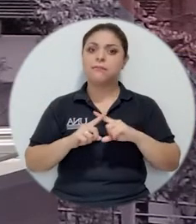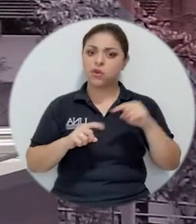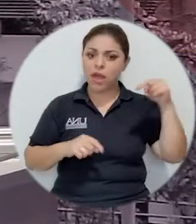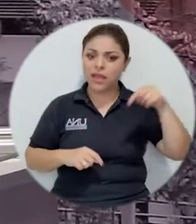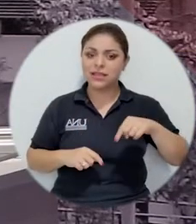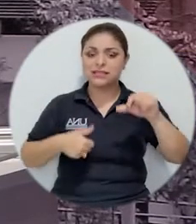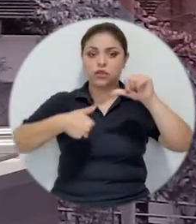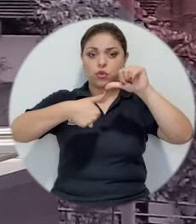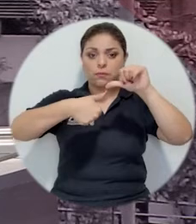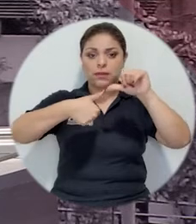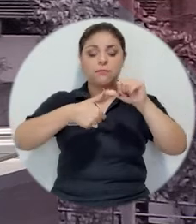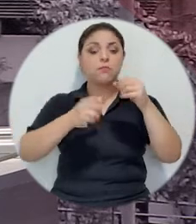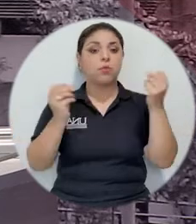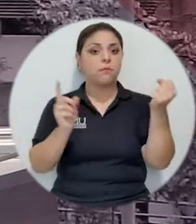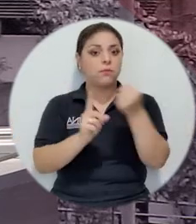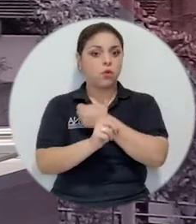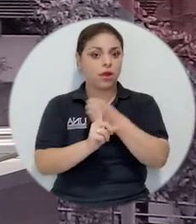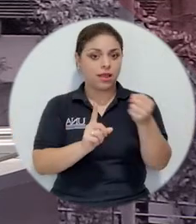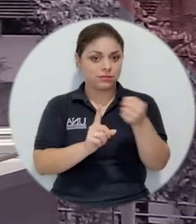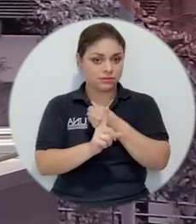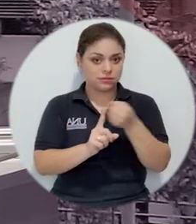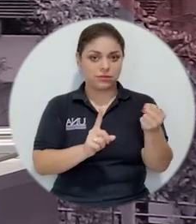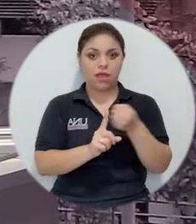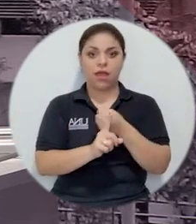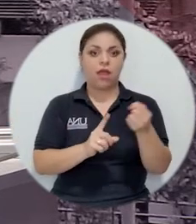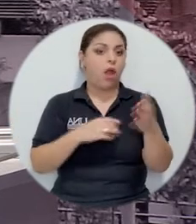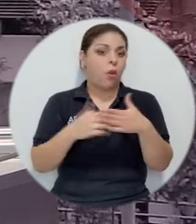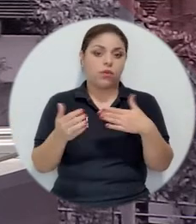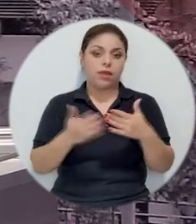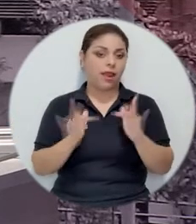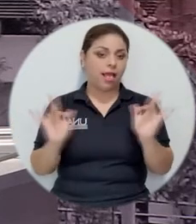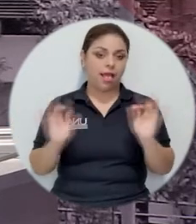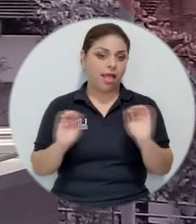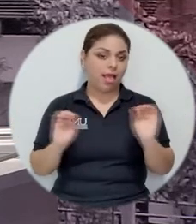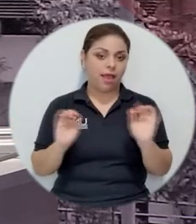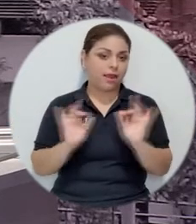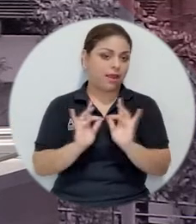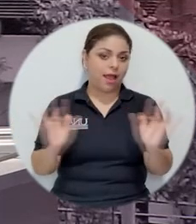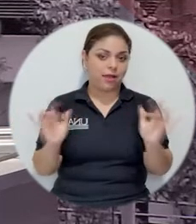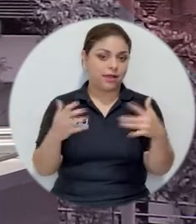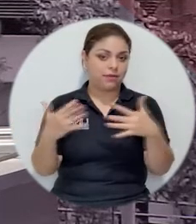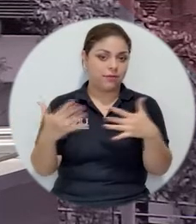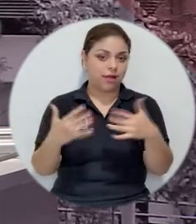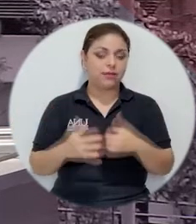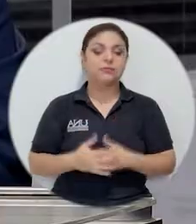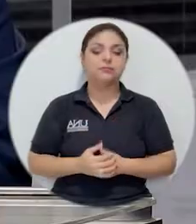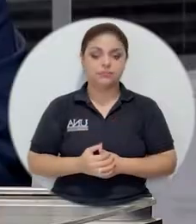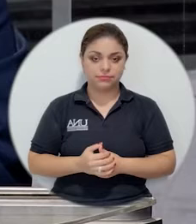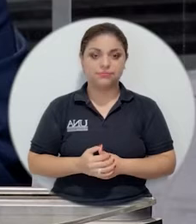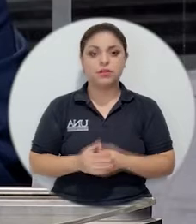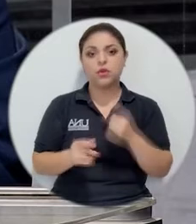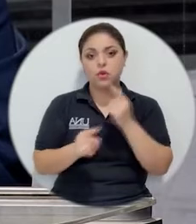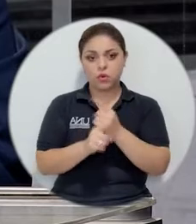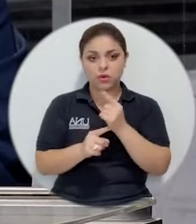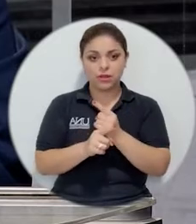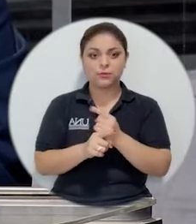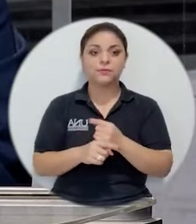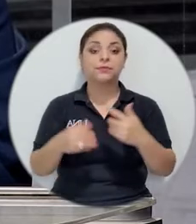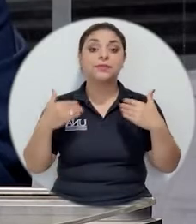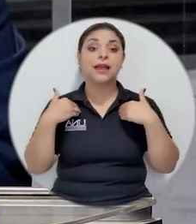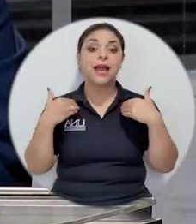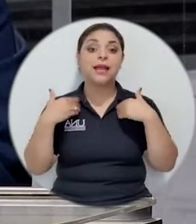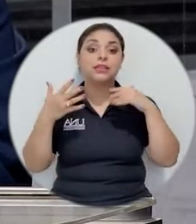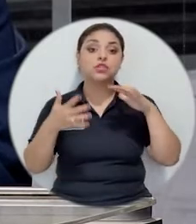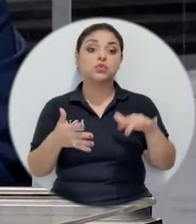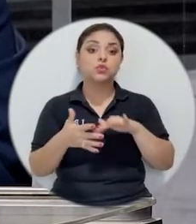más violentas, si no la más violenta del planeta, en situaciones de no guerra. Así es. De hecho, hay estudios que vienen señalando